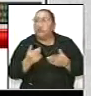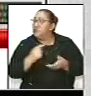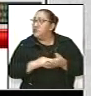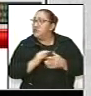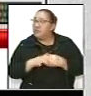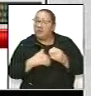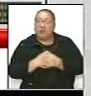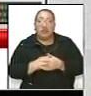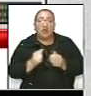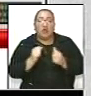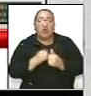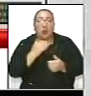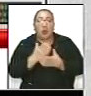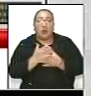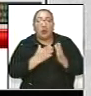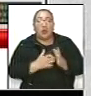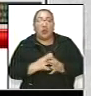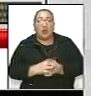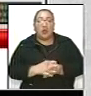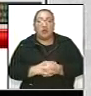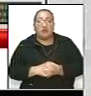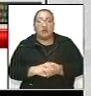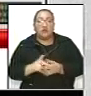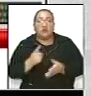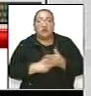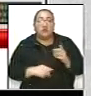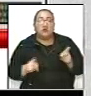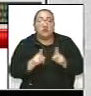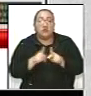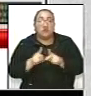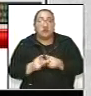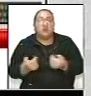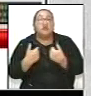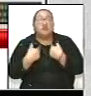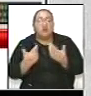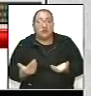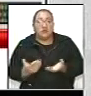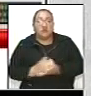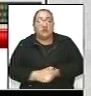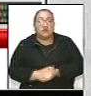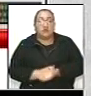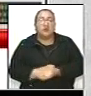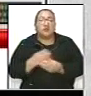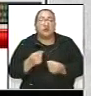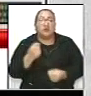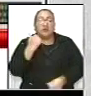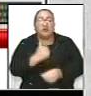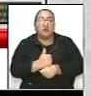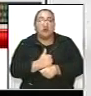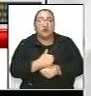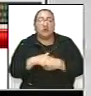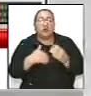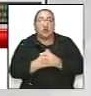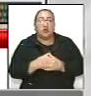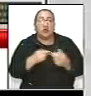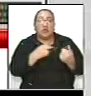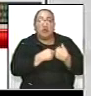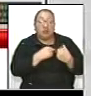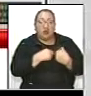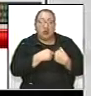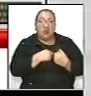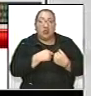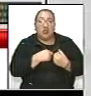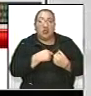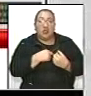solamente por la problemática planteada, sino porque tenemos como obligación y como deber